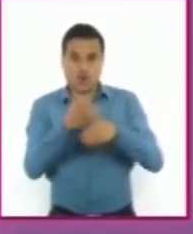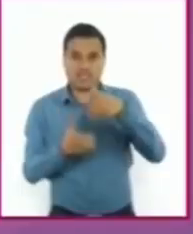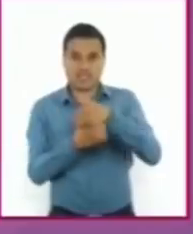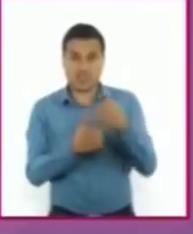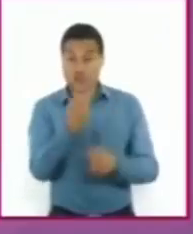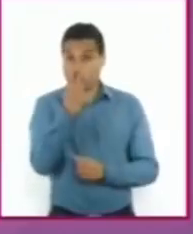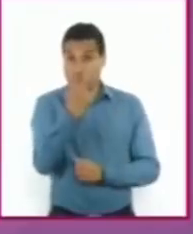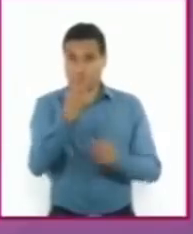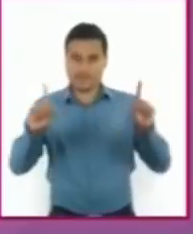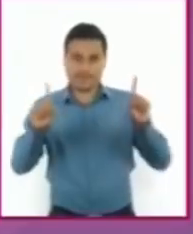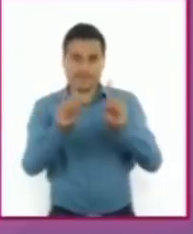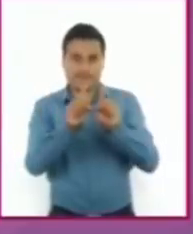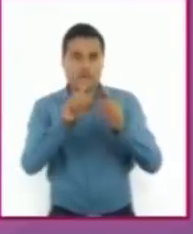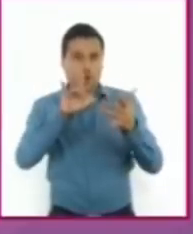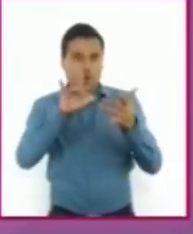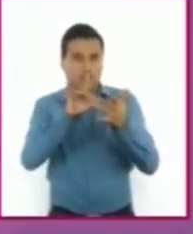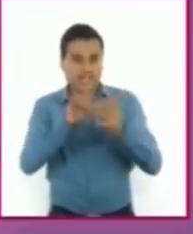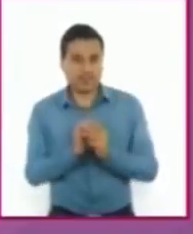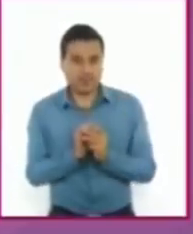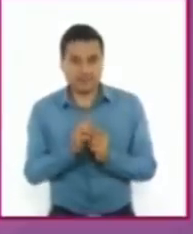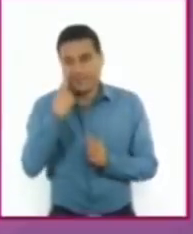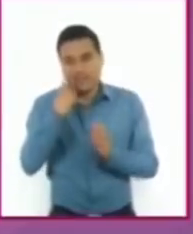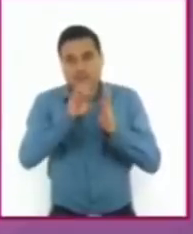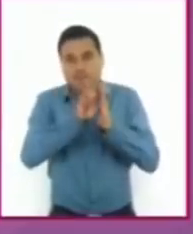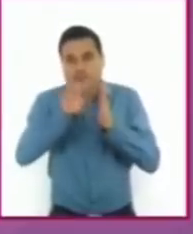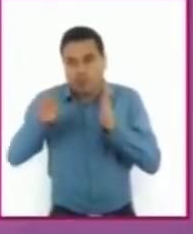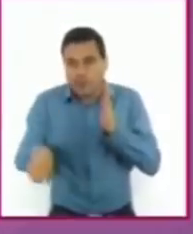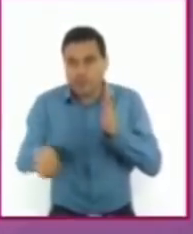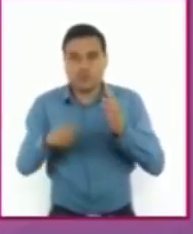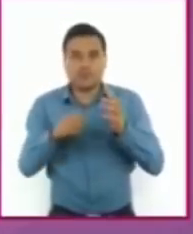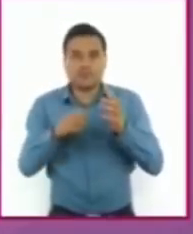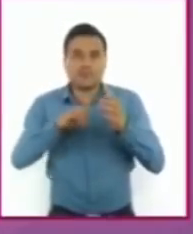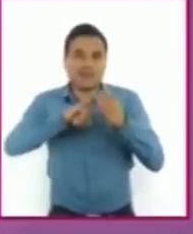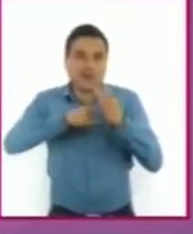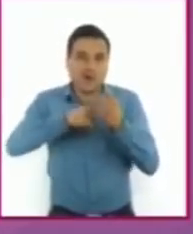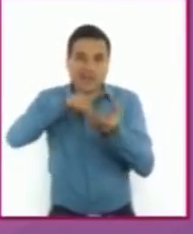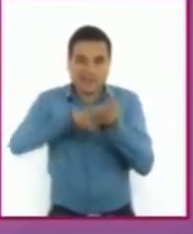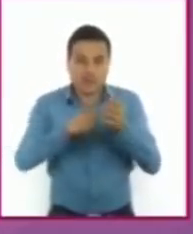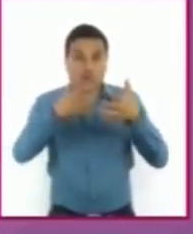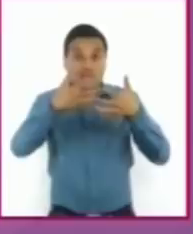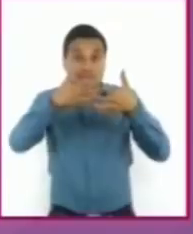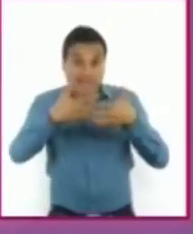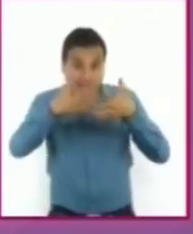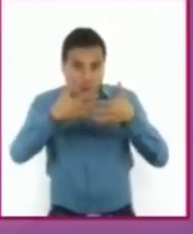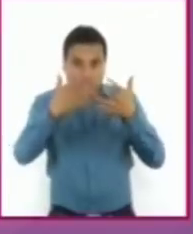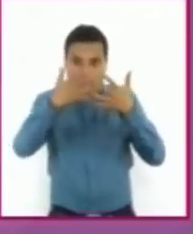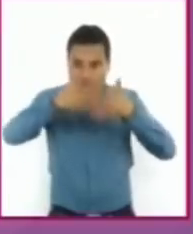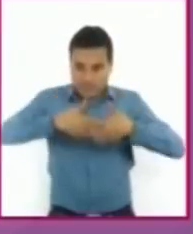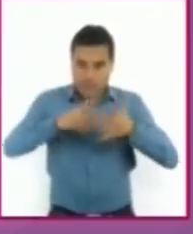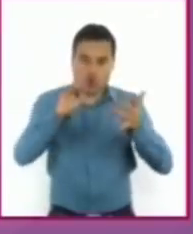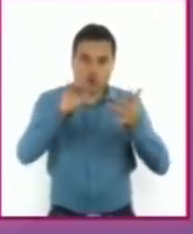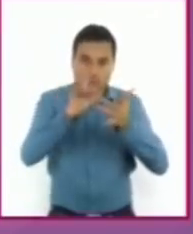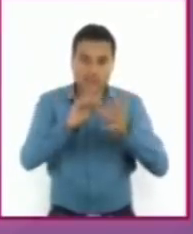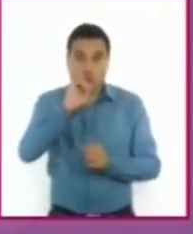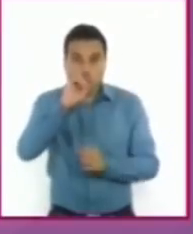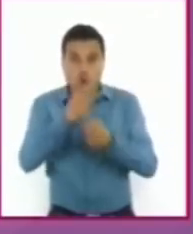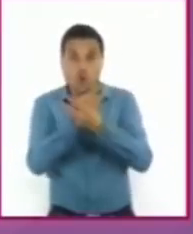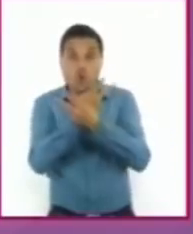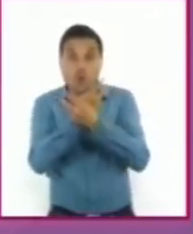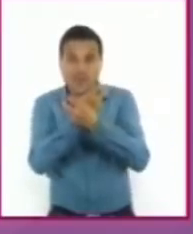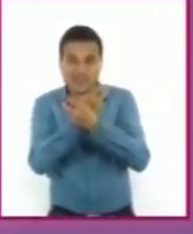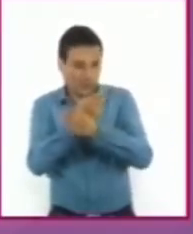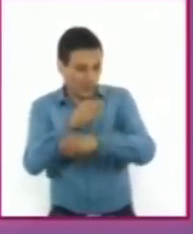físico. Por ejemplo, los engranes del mecanismo de un reloj, las articulaciones y los huesos en el cuerpo